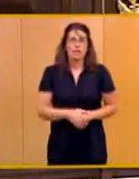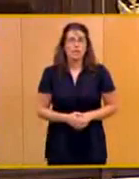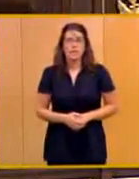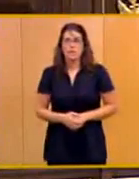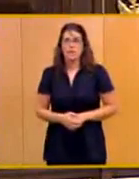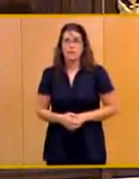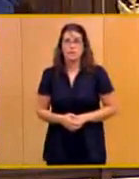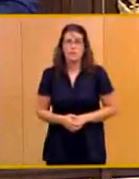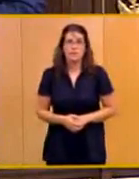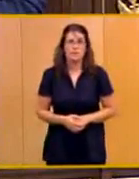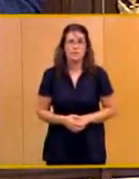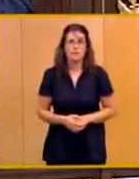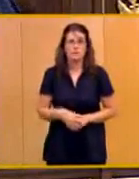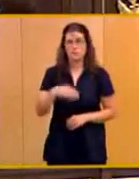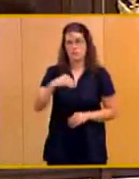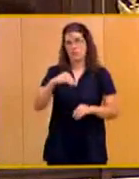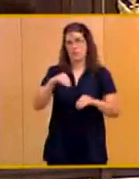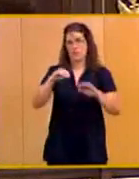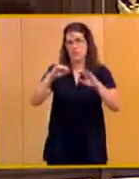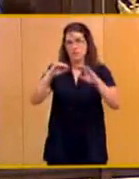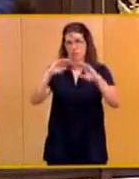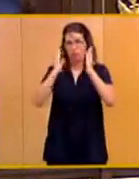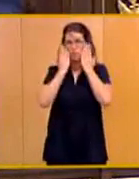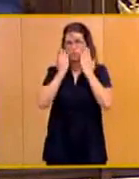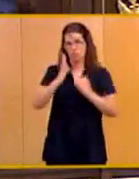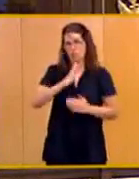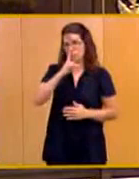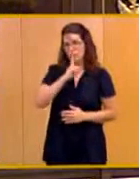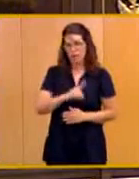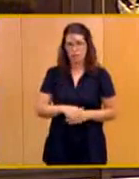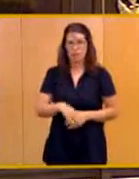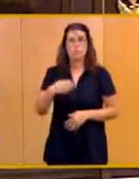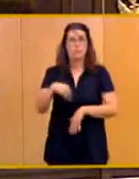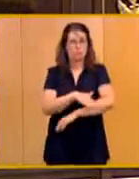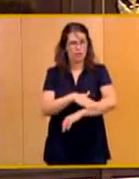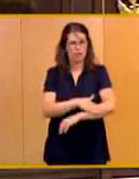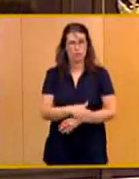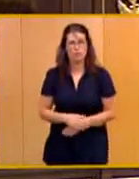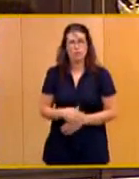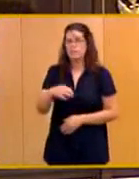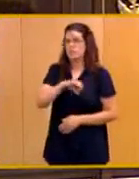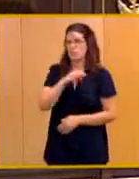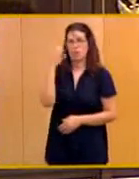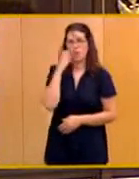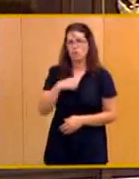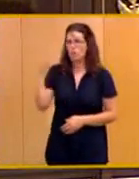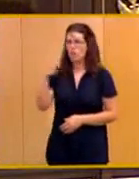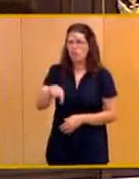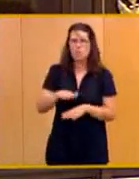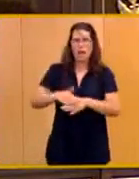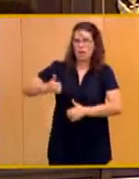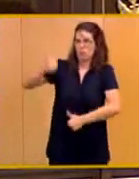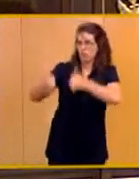Silencio, por favor. No he venido aquí a competir o a ganar un debate del Estado de la